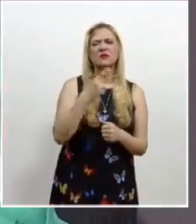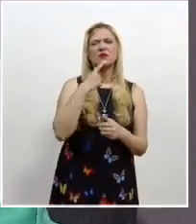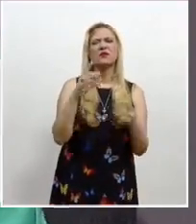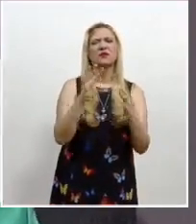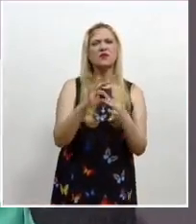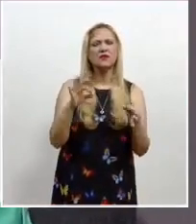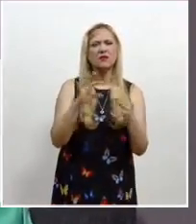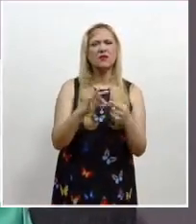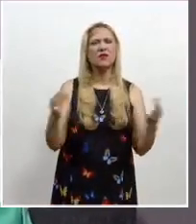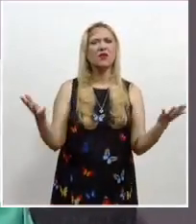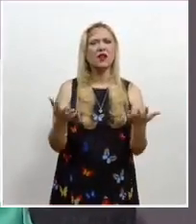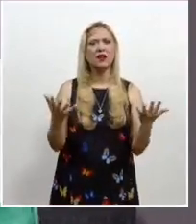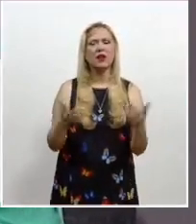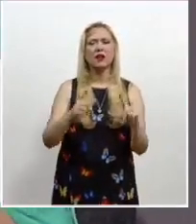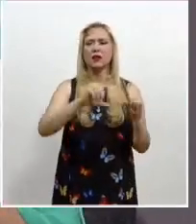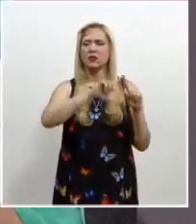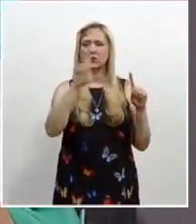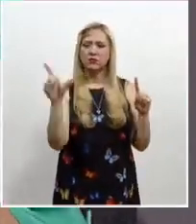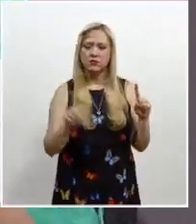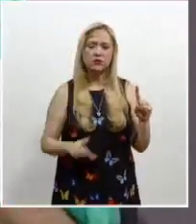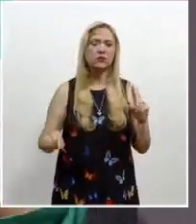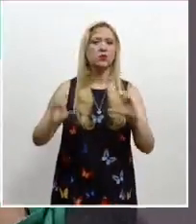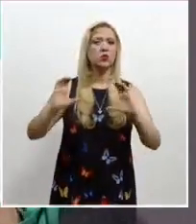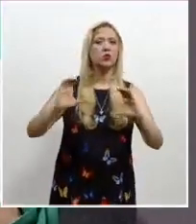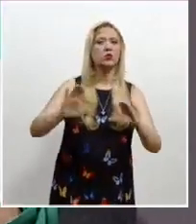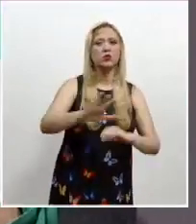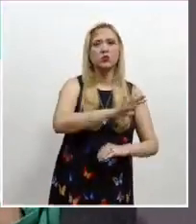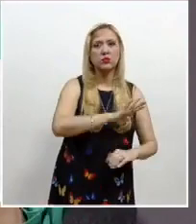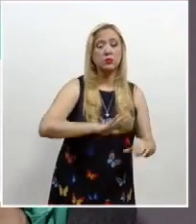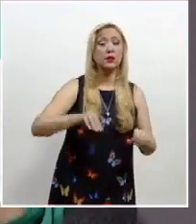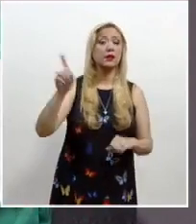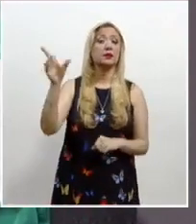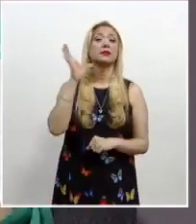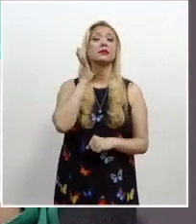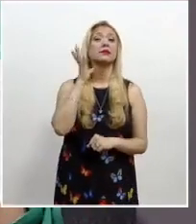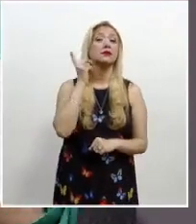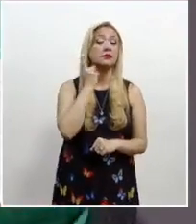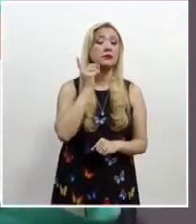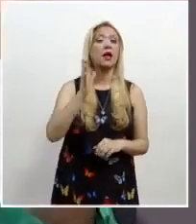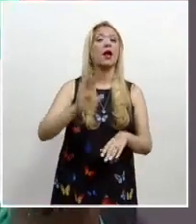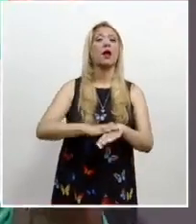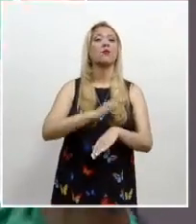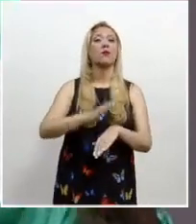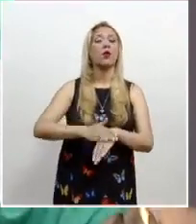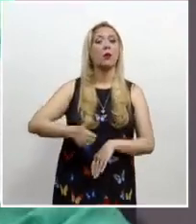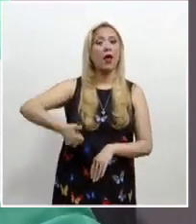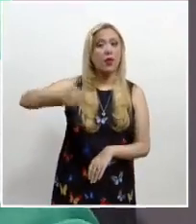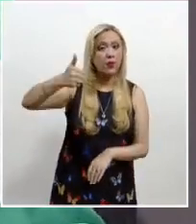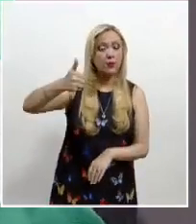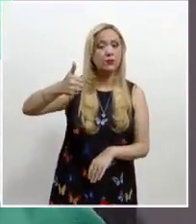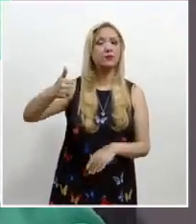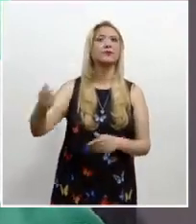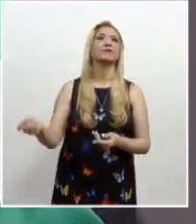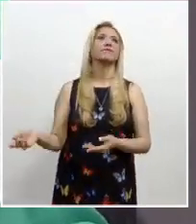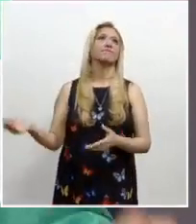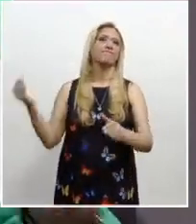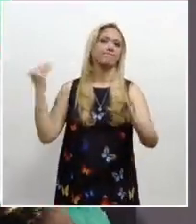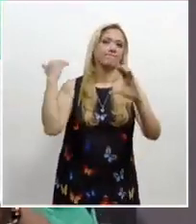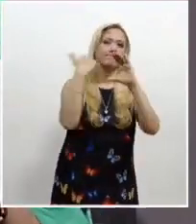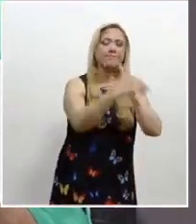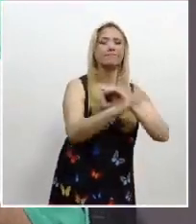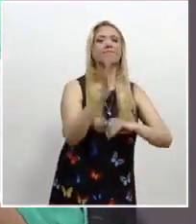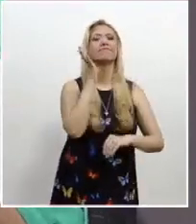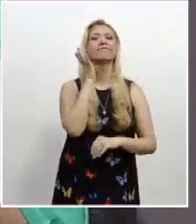la creación de un sistema nacional de cuidados. Eso fue en la Cámara de Diputados, ya se aprobó, se envió a la Cámara de Senadoras y